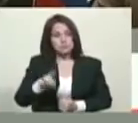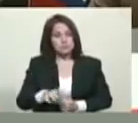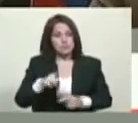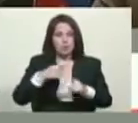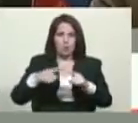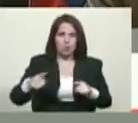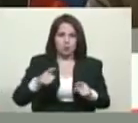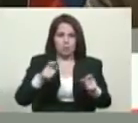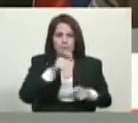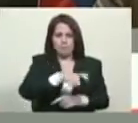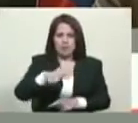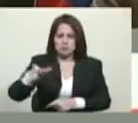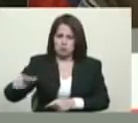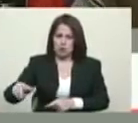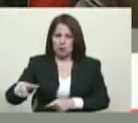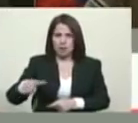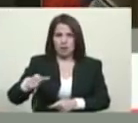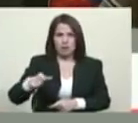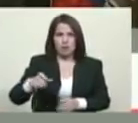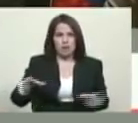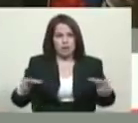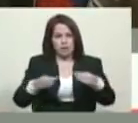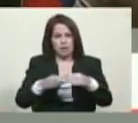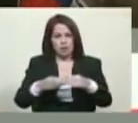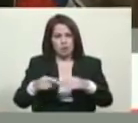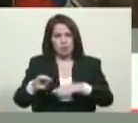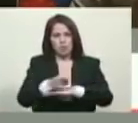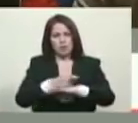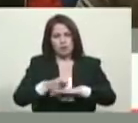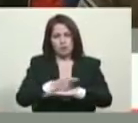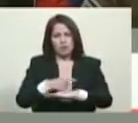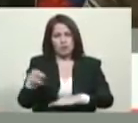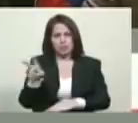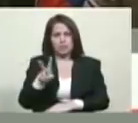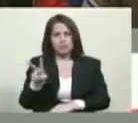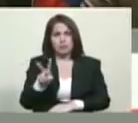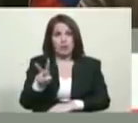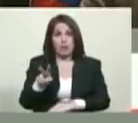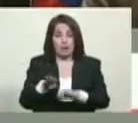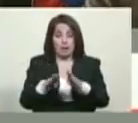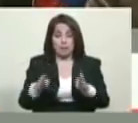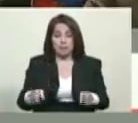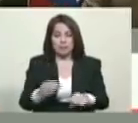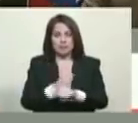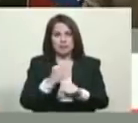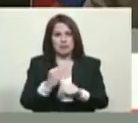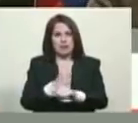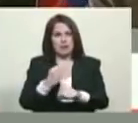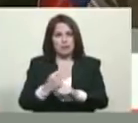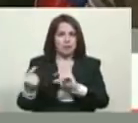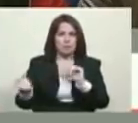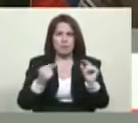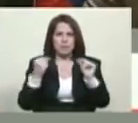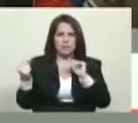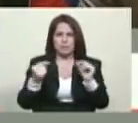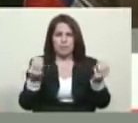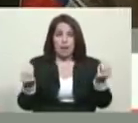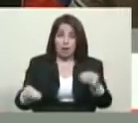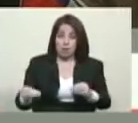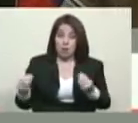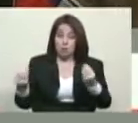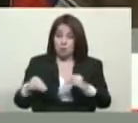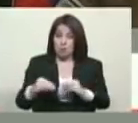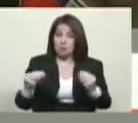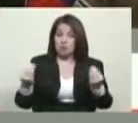personalidades de la delegación venezolana. Esta mesa de trabajo sirvió para concretar diversos acuerdos y